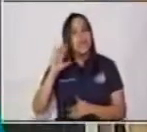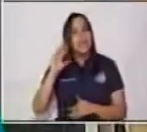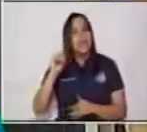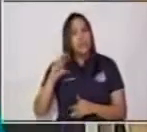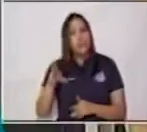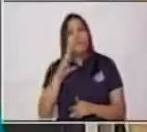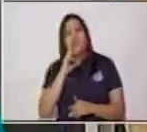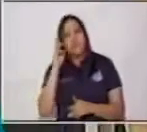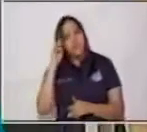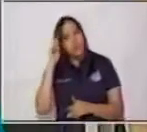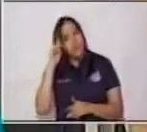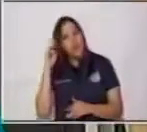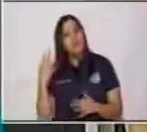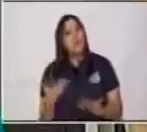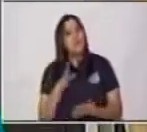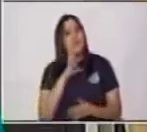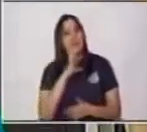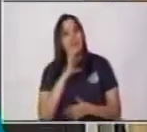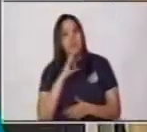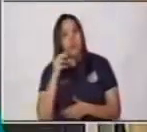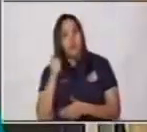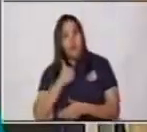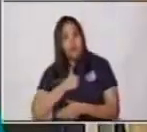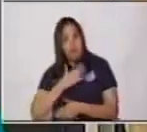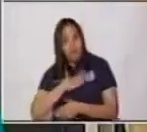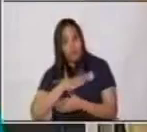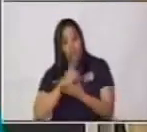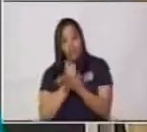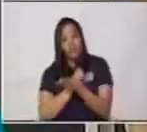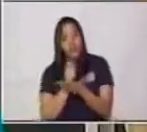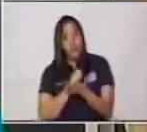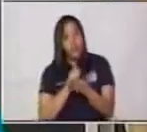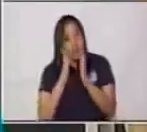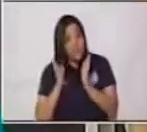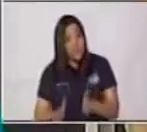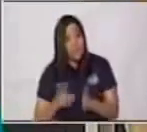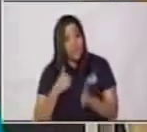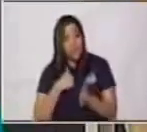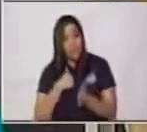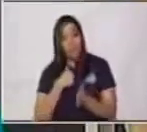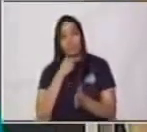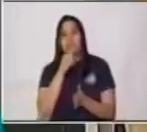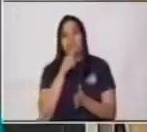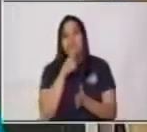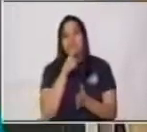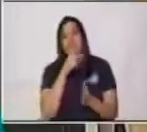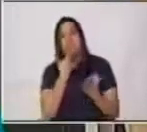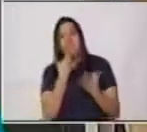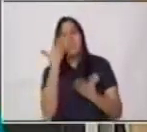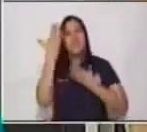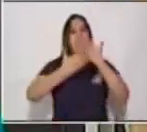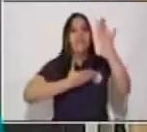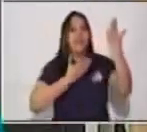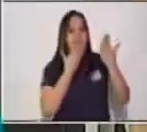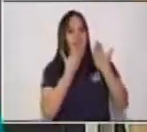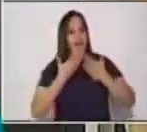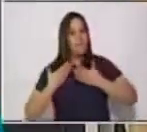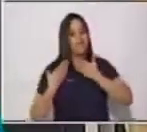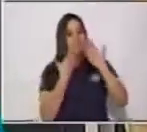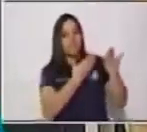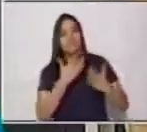hablamos que el autor o el escritor, y quien nos está, el yo poético, busca transmitir sus